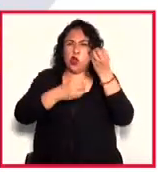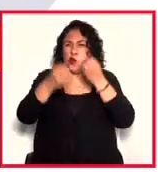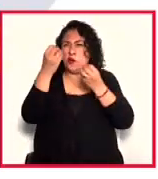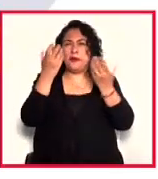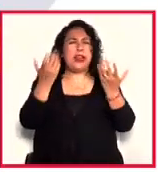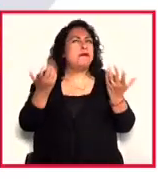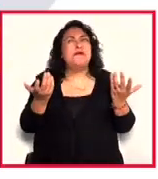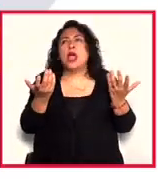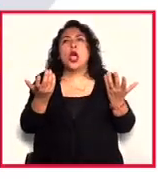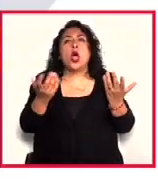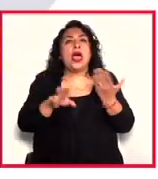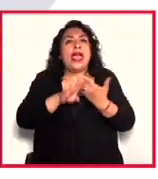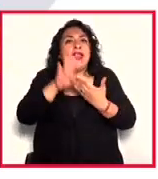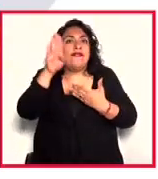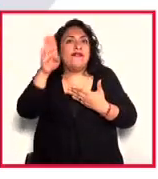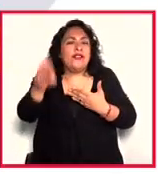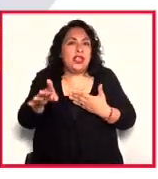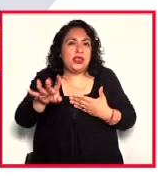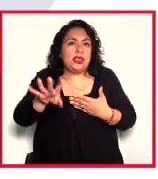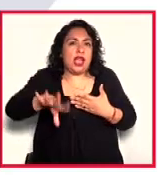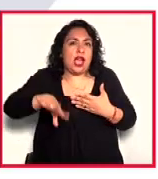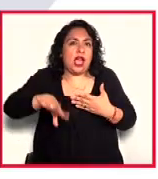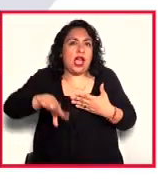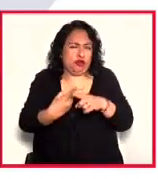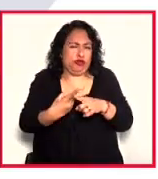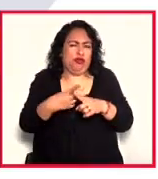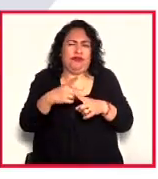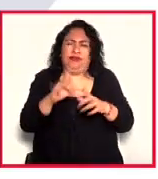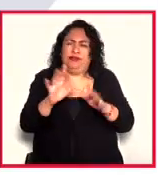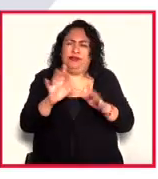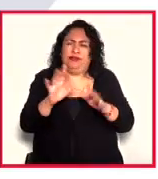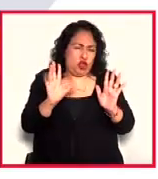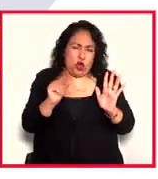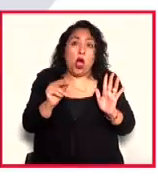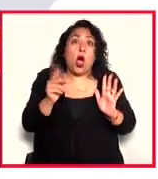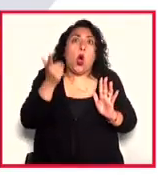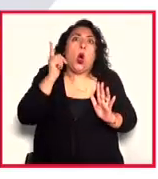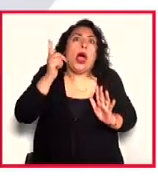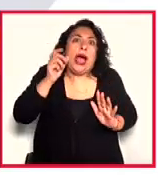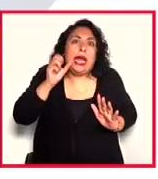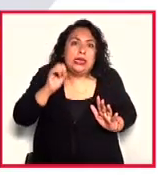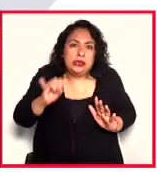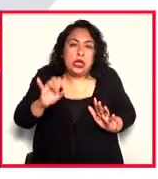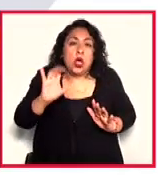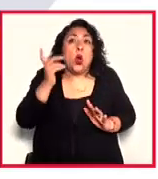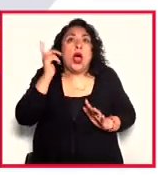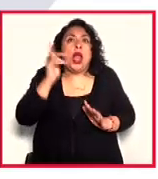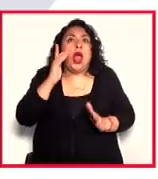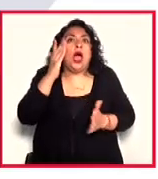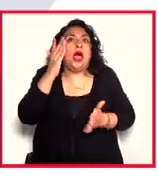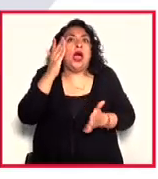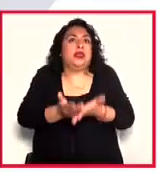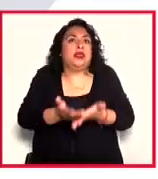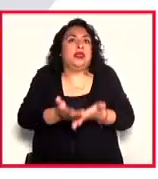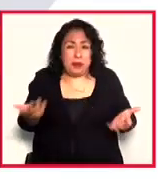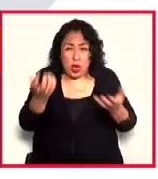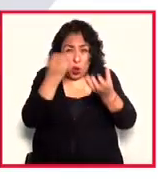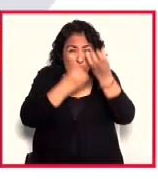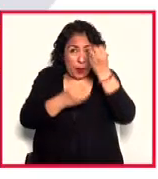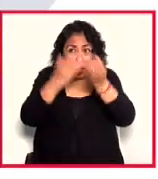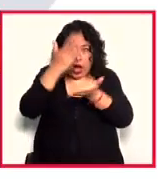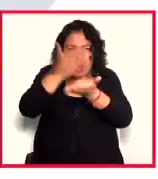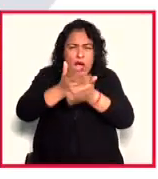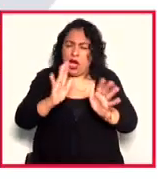no va a evitar el abuso sexual. Quisiéramos que sucediera, que no sucediera, quisiéramos que se pudiera evitar. La obra no lo va a poder evitar, pero sí nos va a